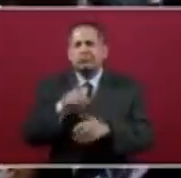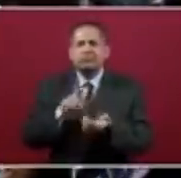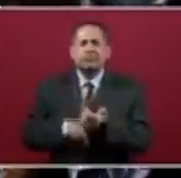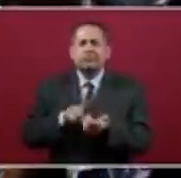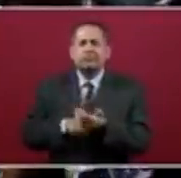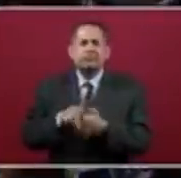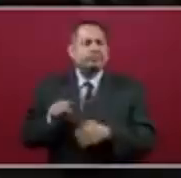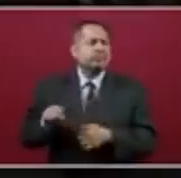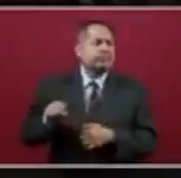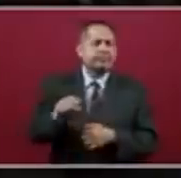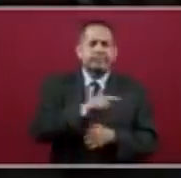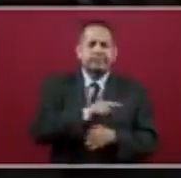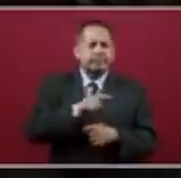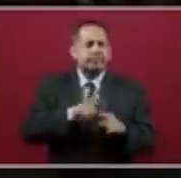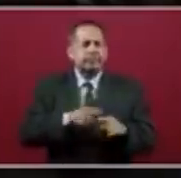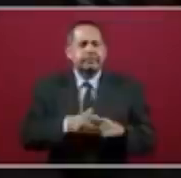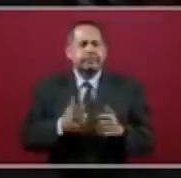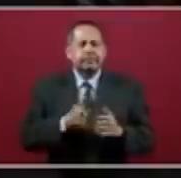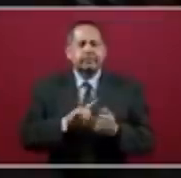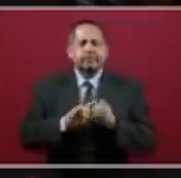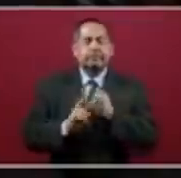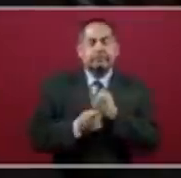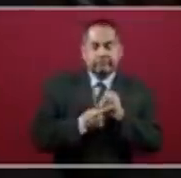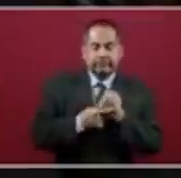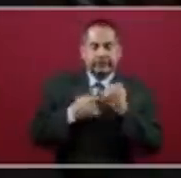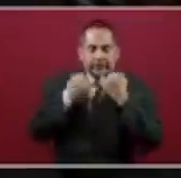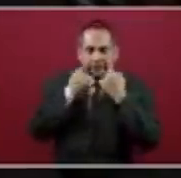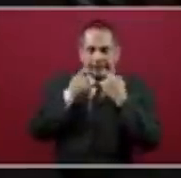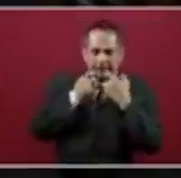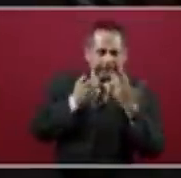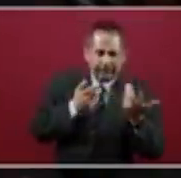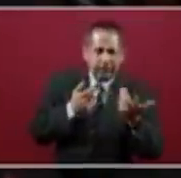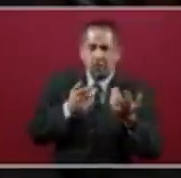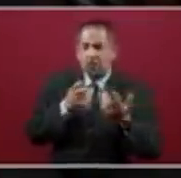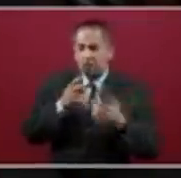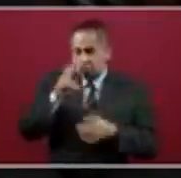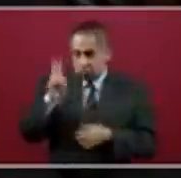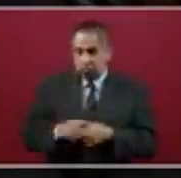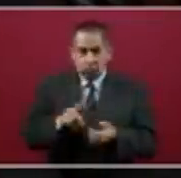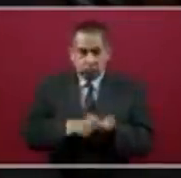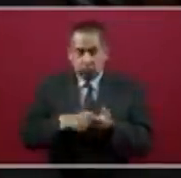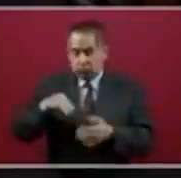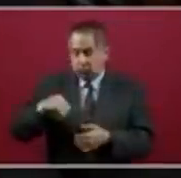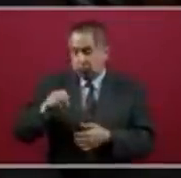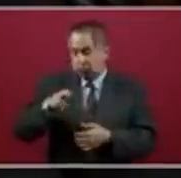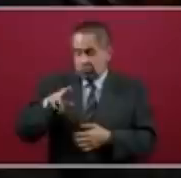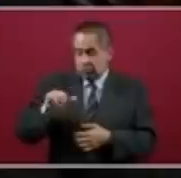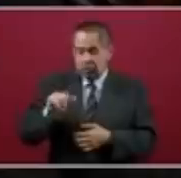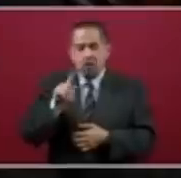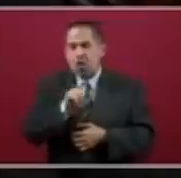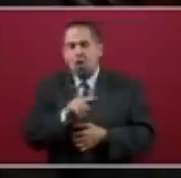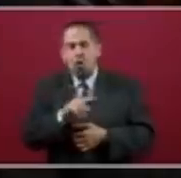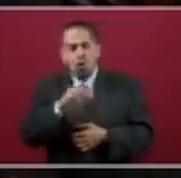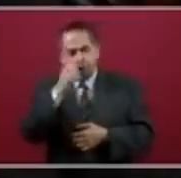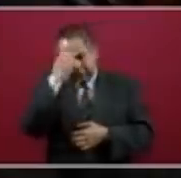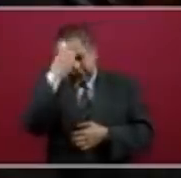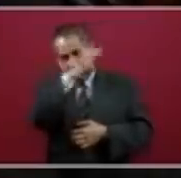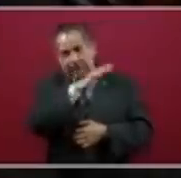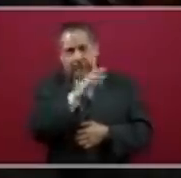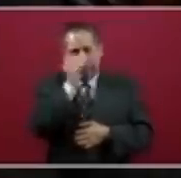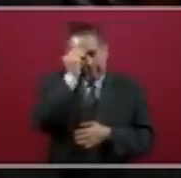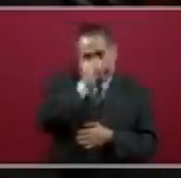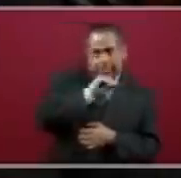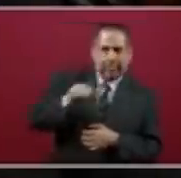están haciendo los abucheos, si en efecto es gente de Morena o son externos quienes